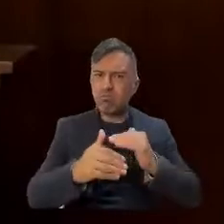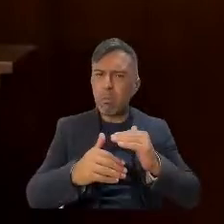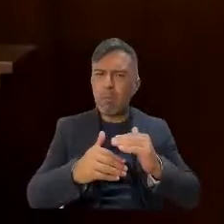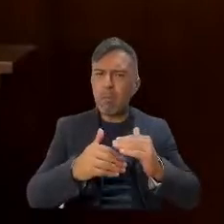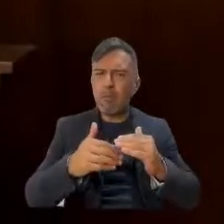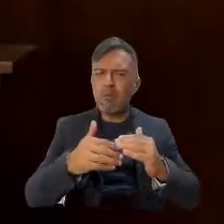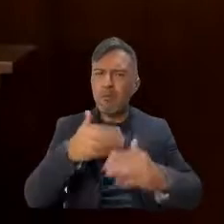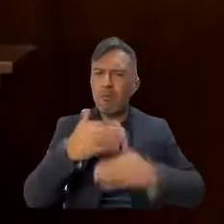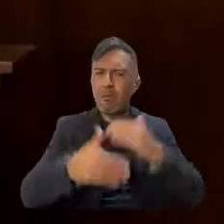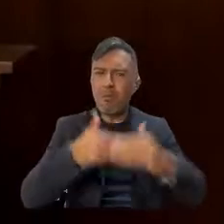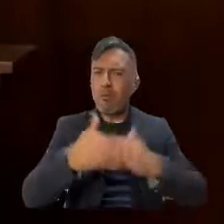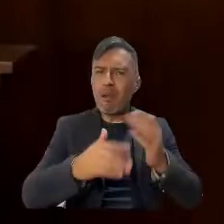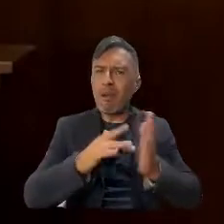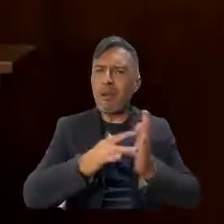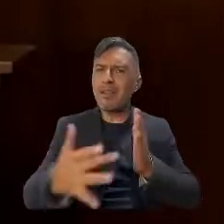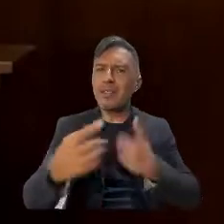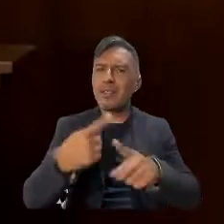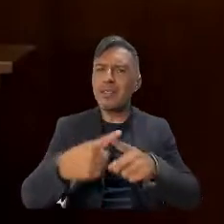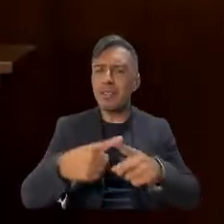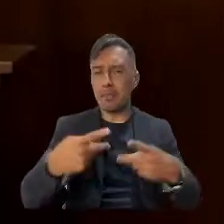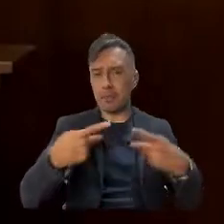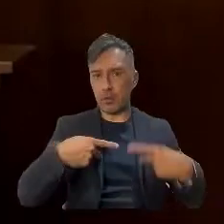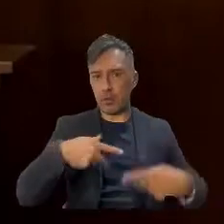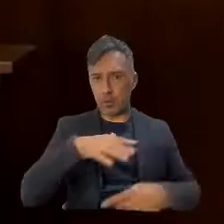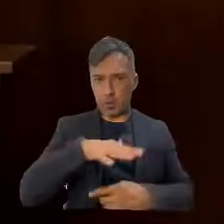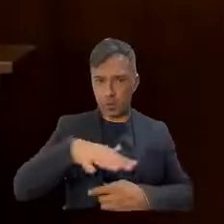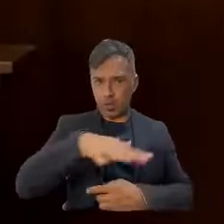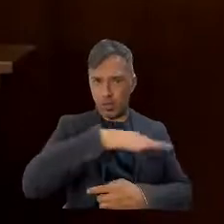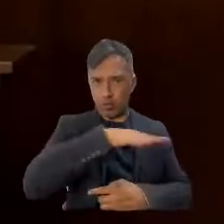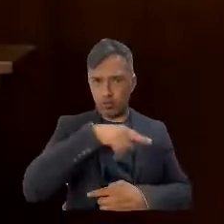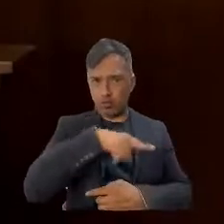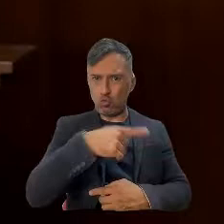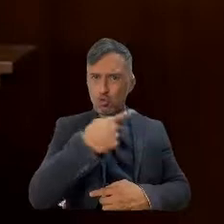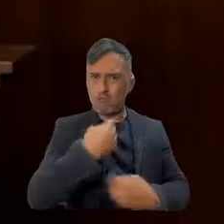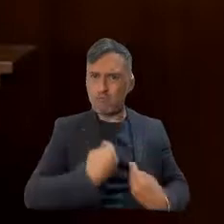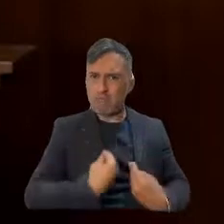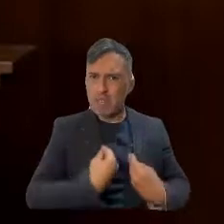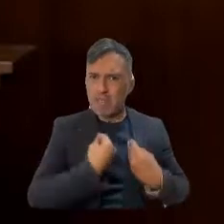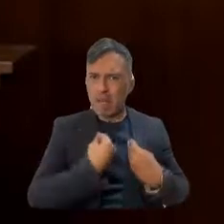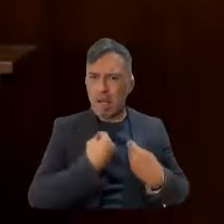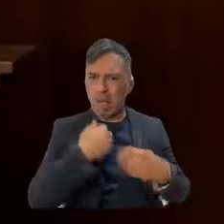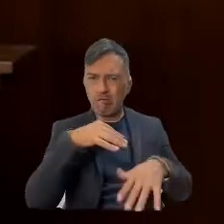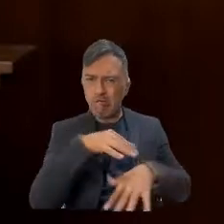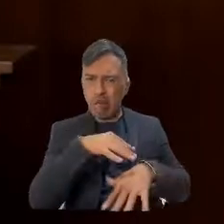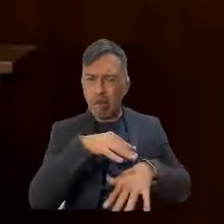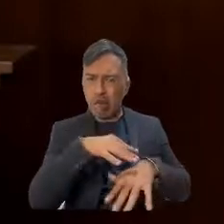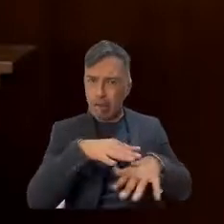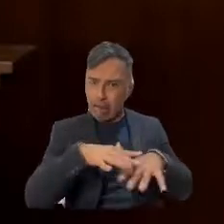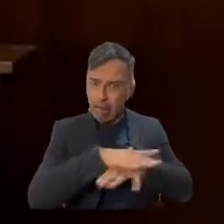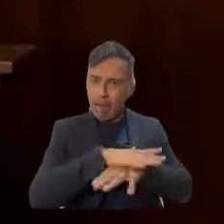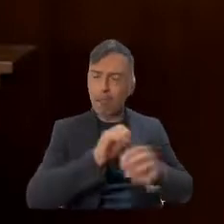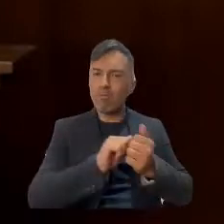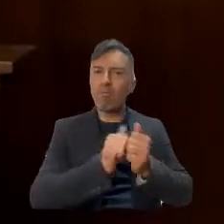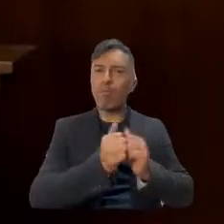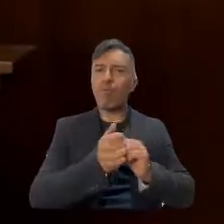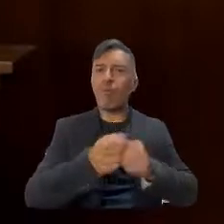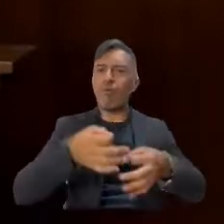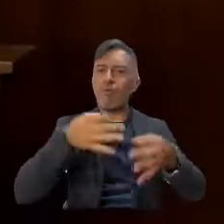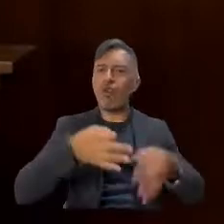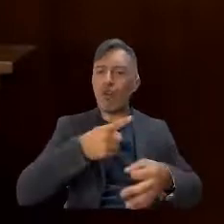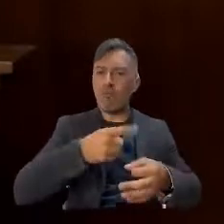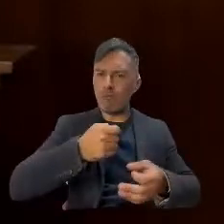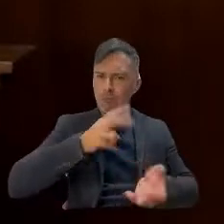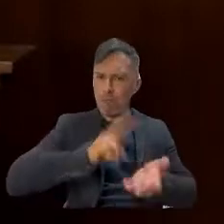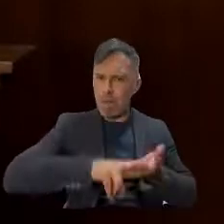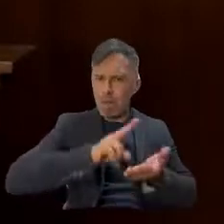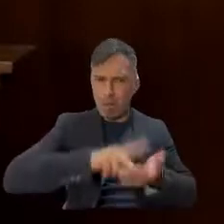poder dignificar su manera de vivir. Dignificar, como bien dicen, hasta que la dignidad se haga costumbre, sobre